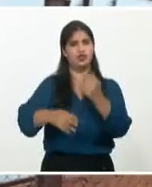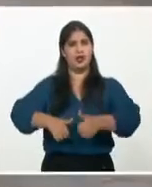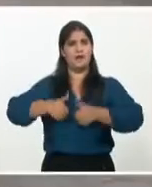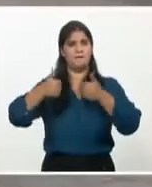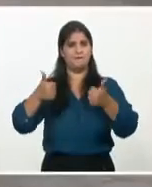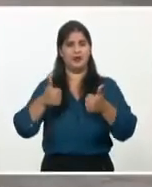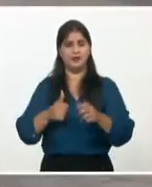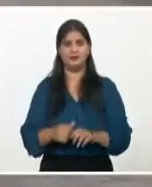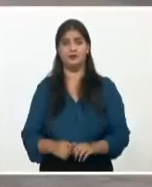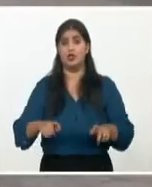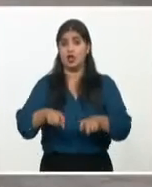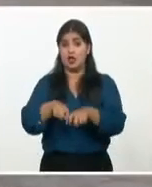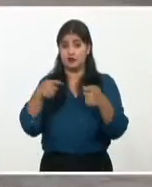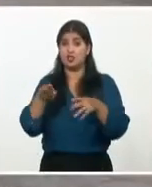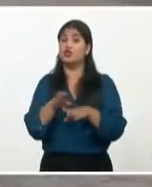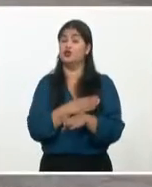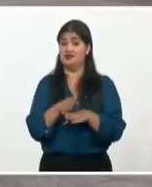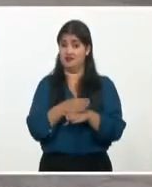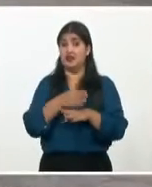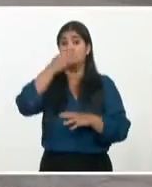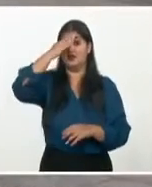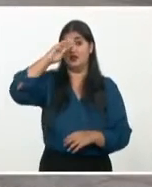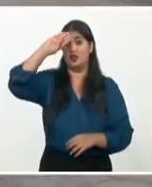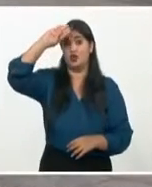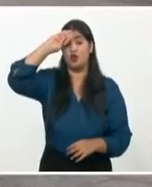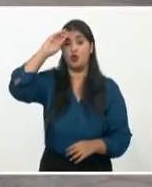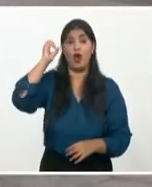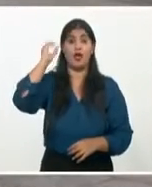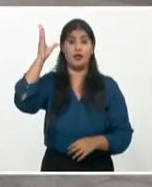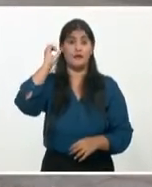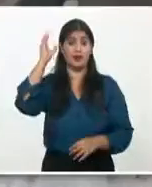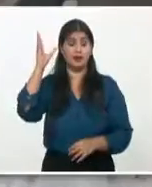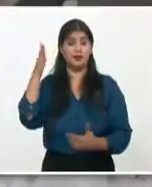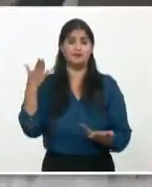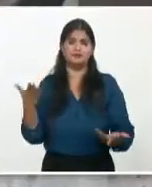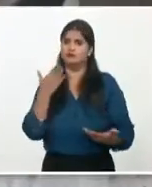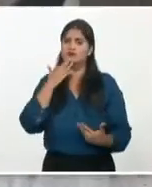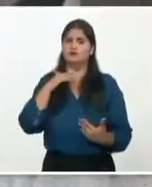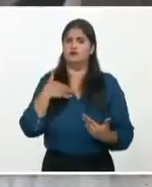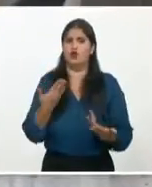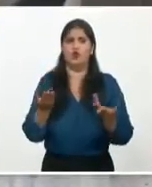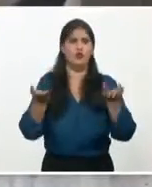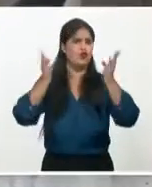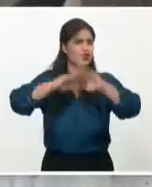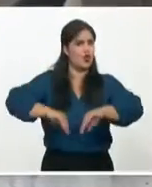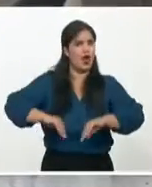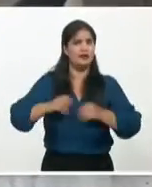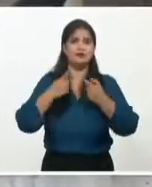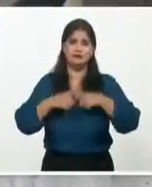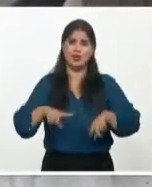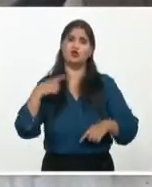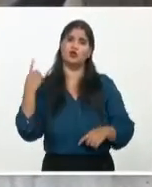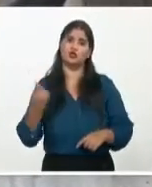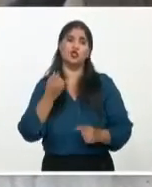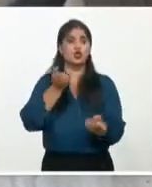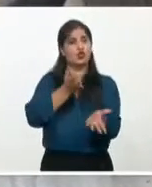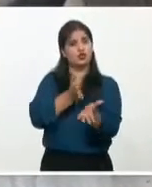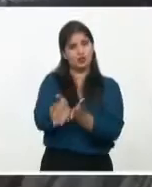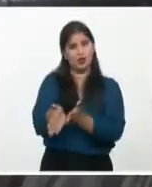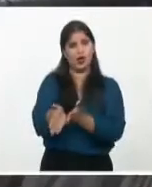de ingresos líquidos, de los que Cuba no puede disponer, porque se pierden en las peripecias para sortear la persecución económica del obcecado